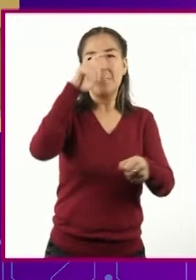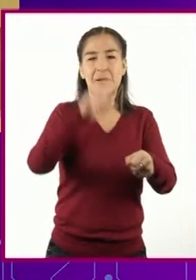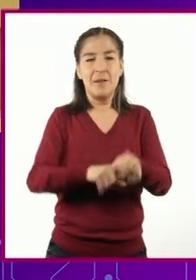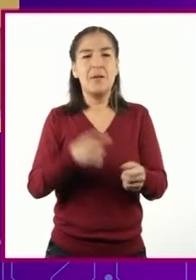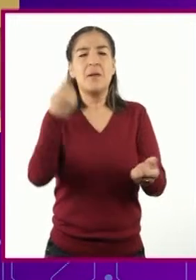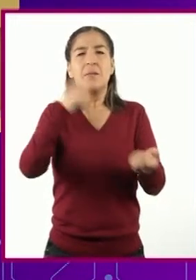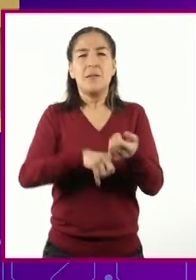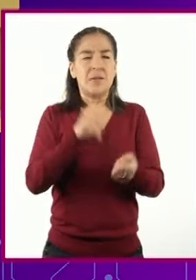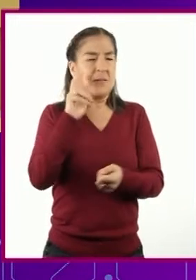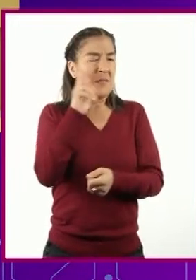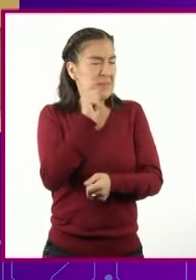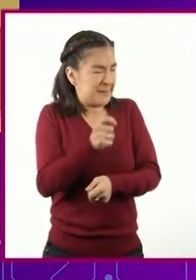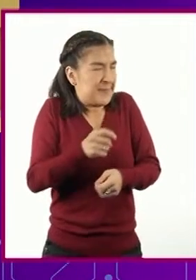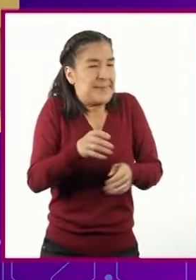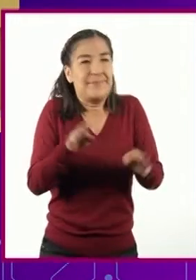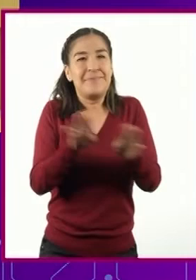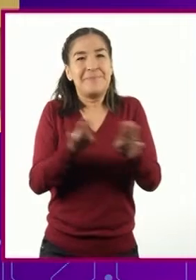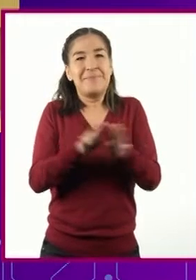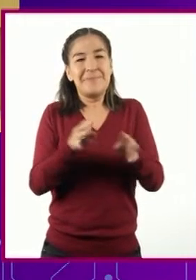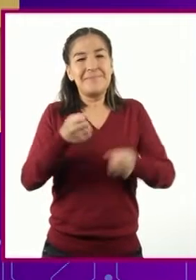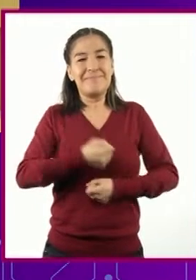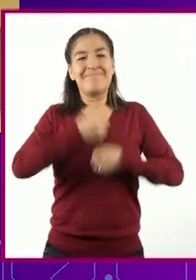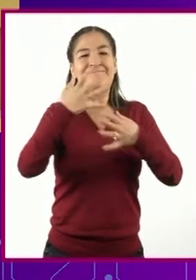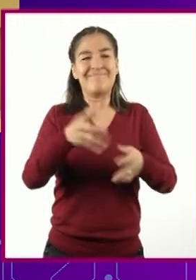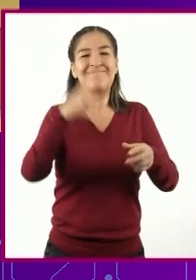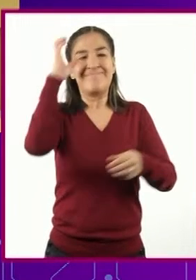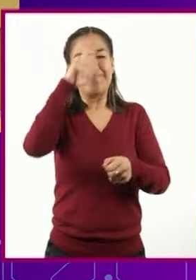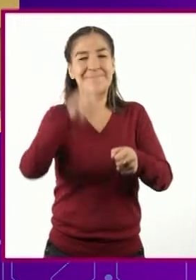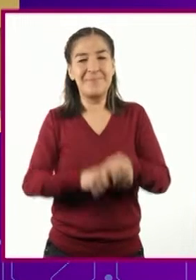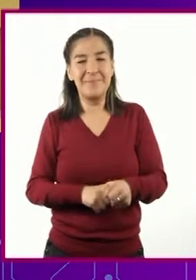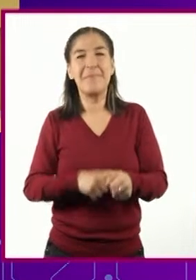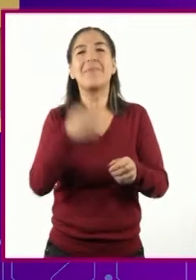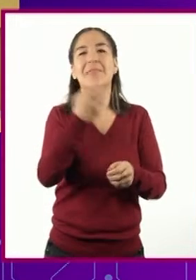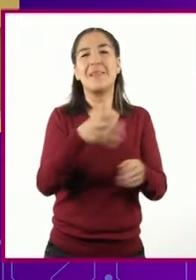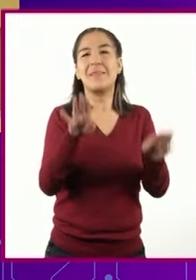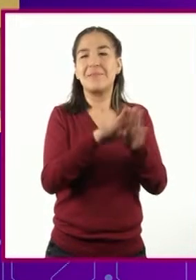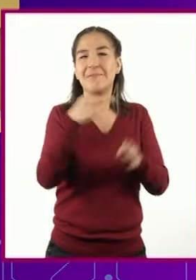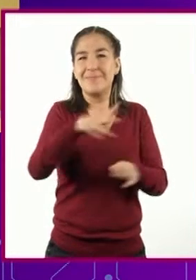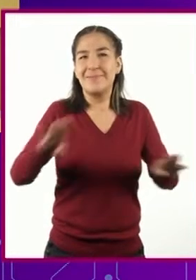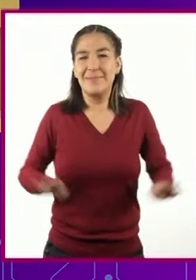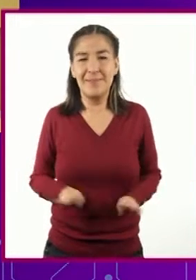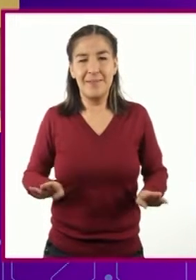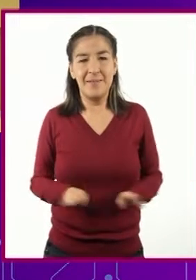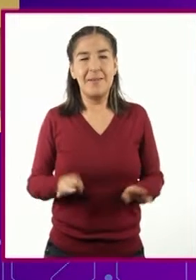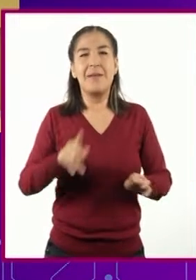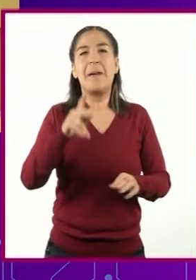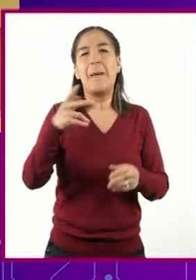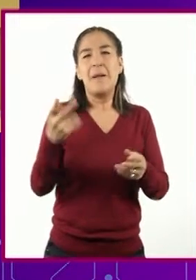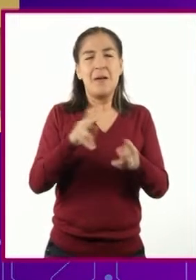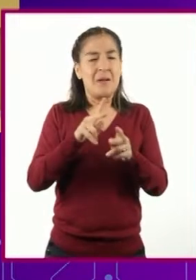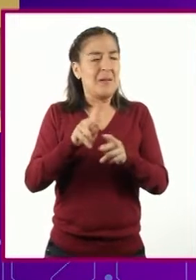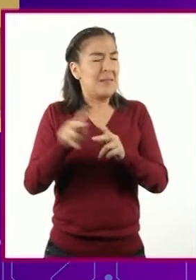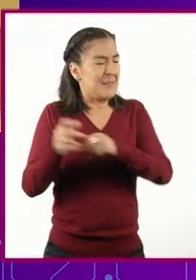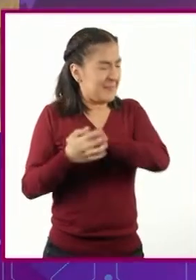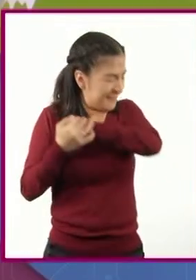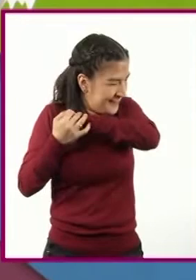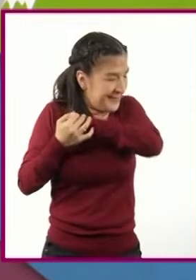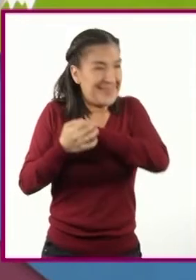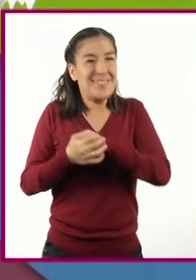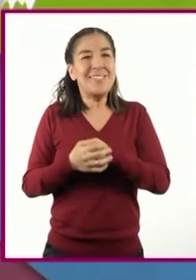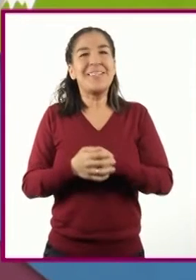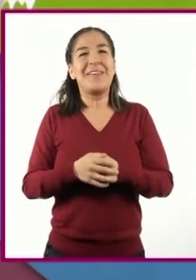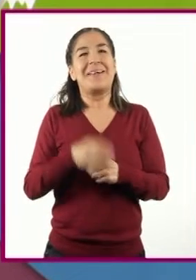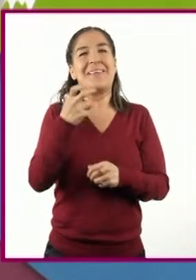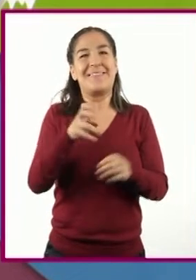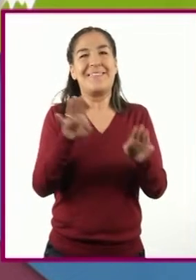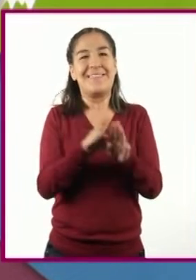pueden apreciar las diferentes expresiones culturales propias de un pueblo, país o región.